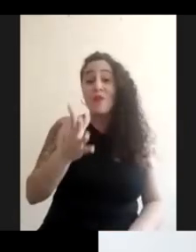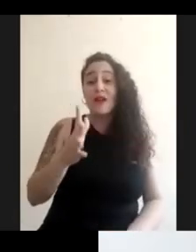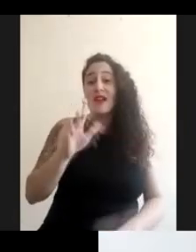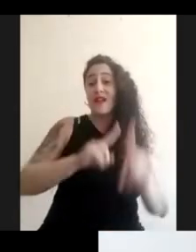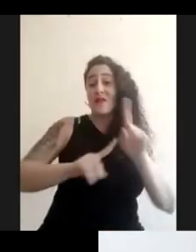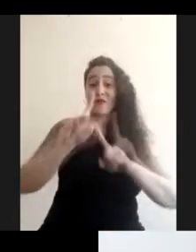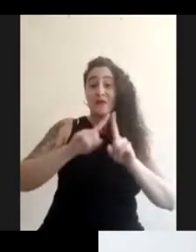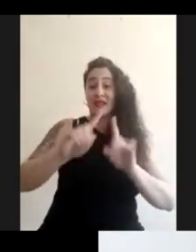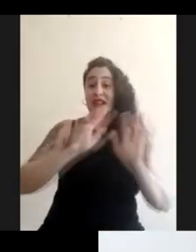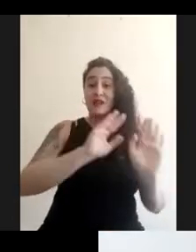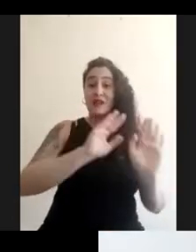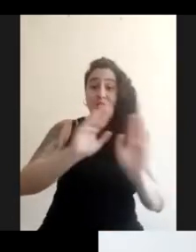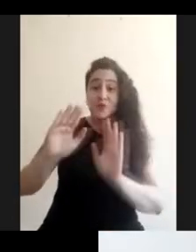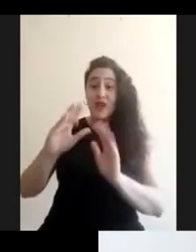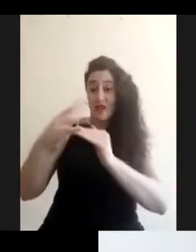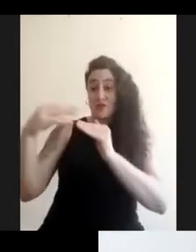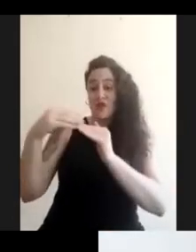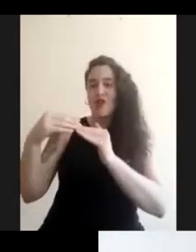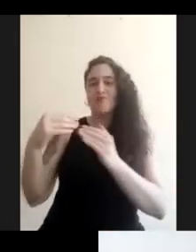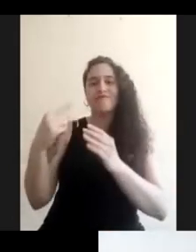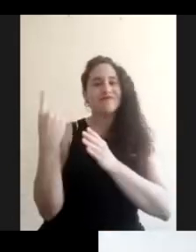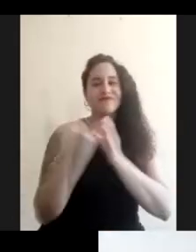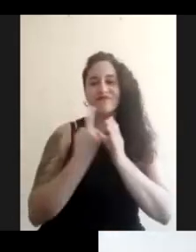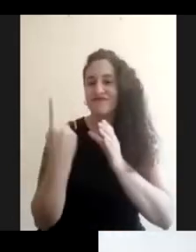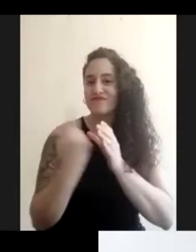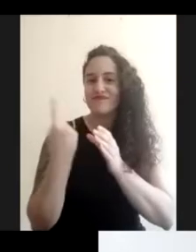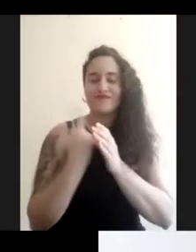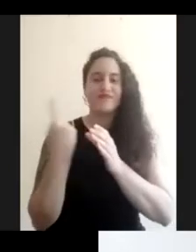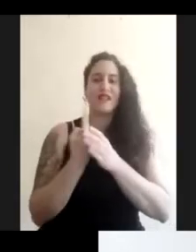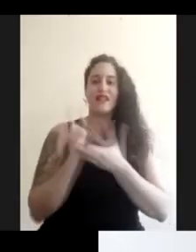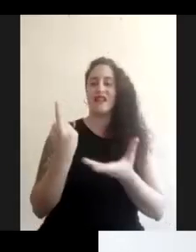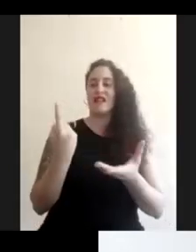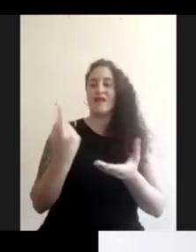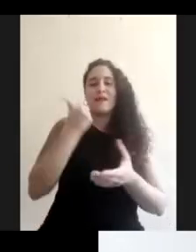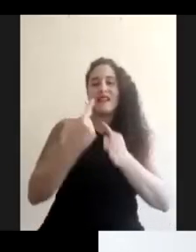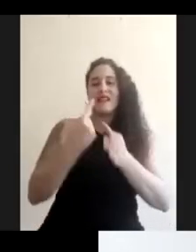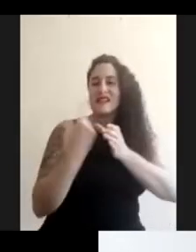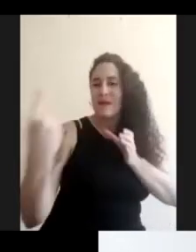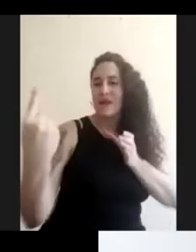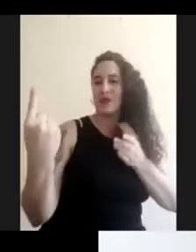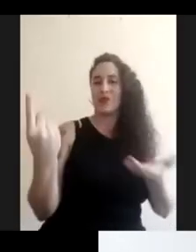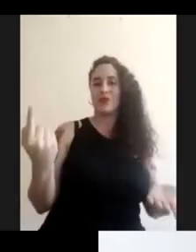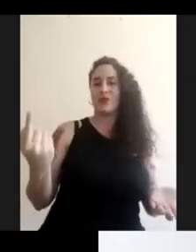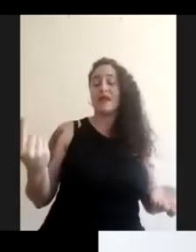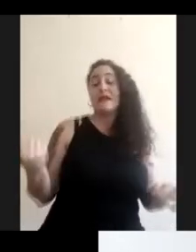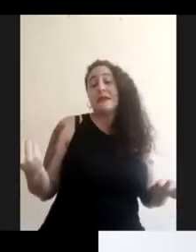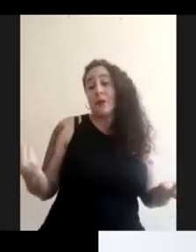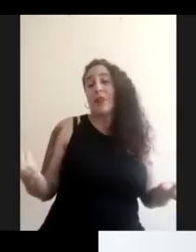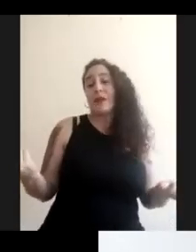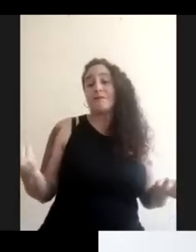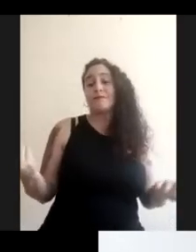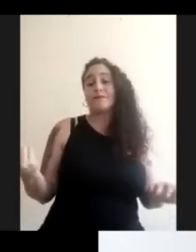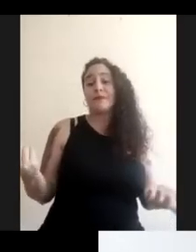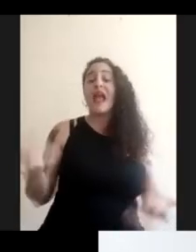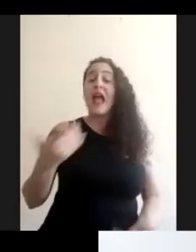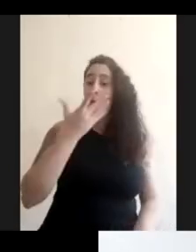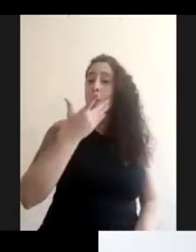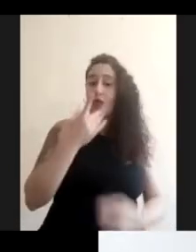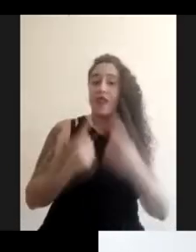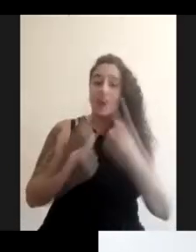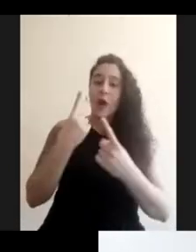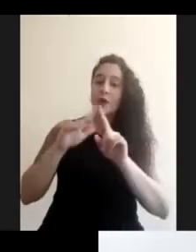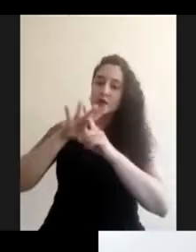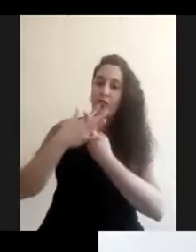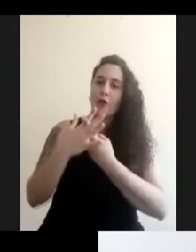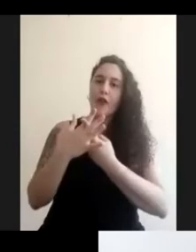problemática tiene mucho de aislamiento y bueno, hemos conocido algunas situaciones un